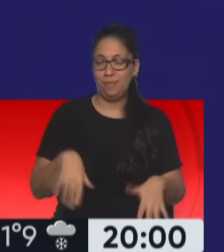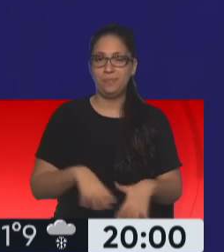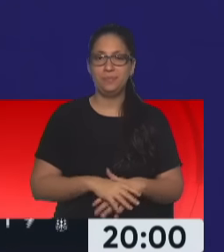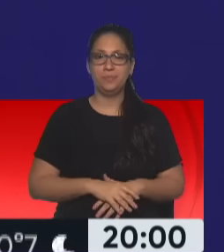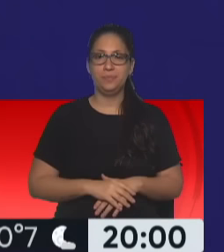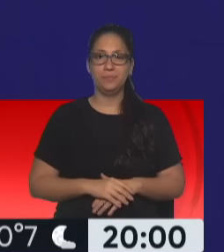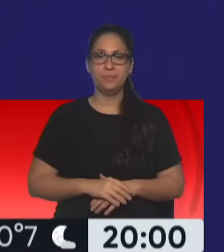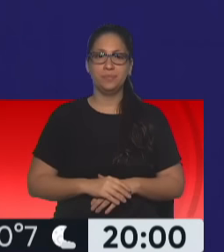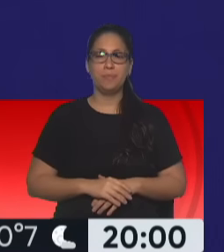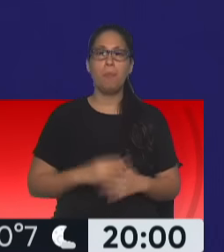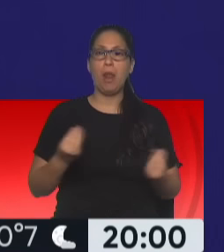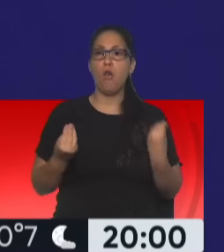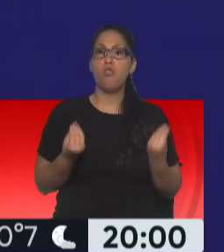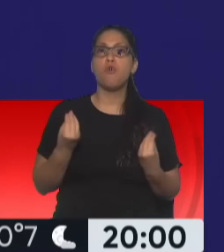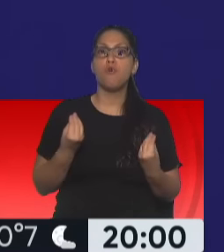¿cómo sería